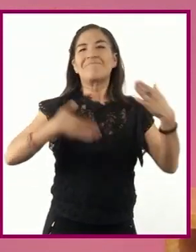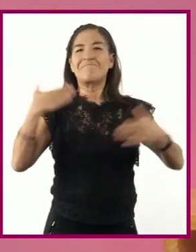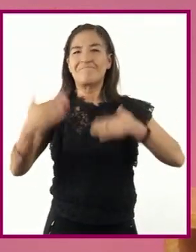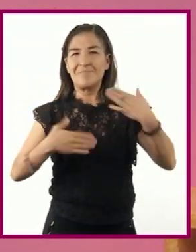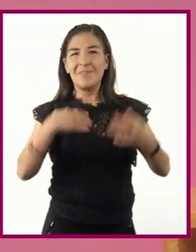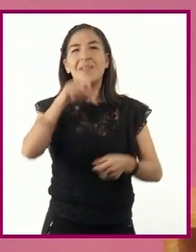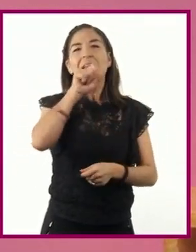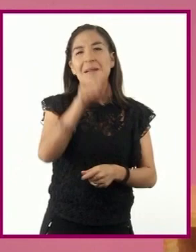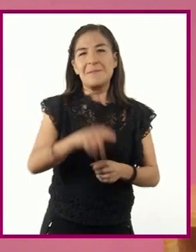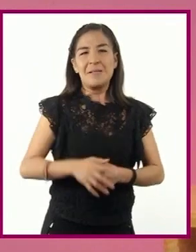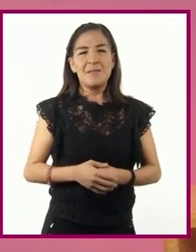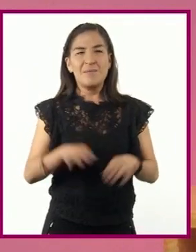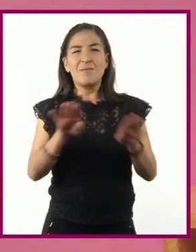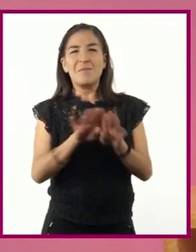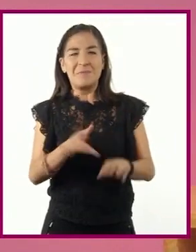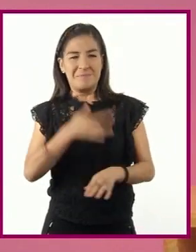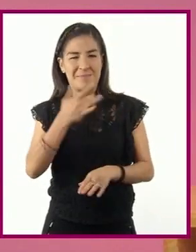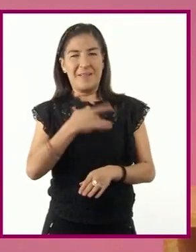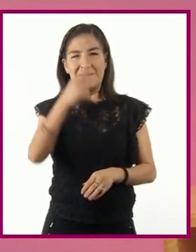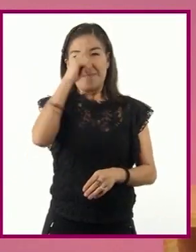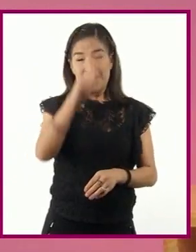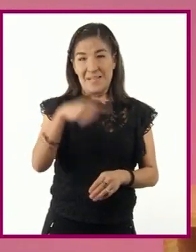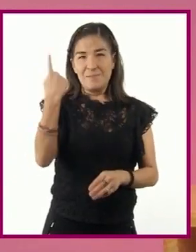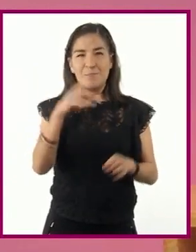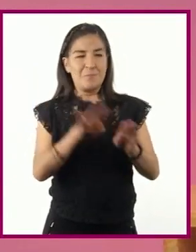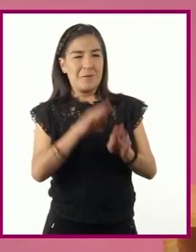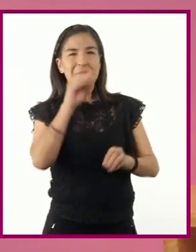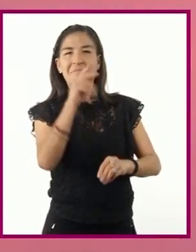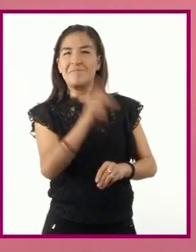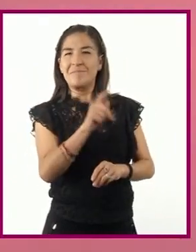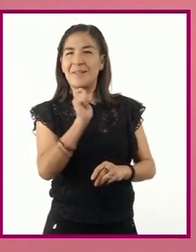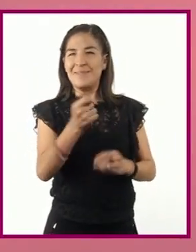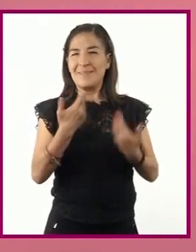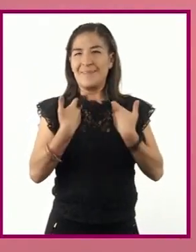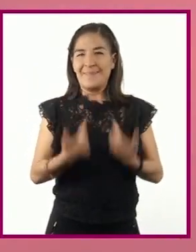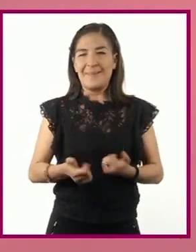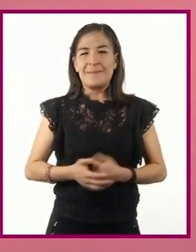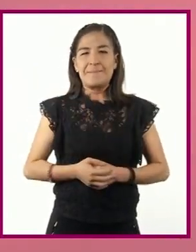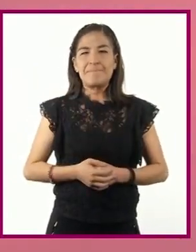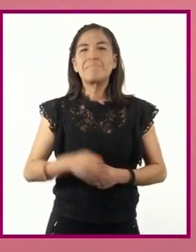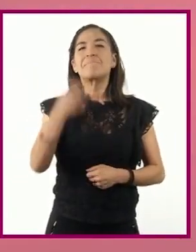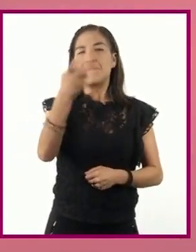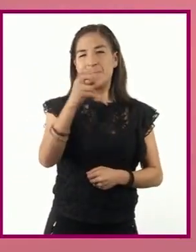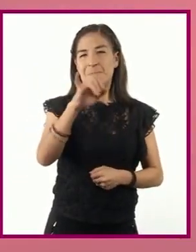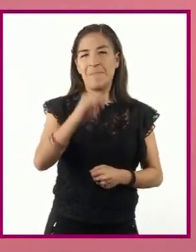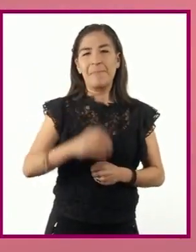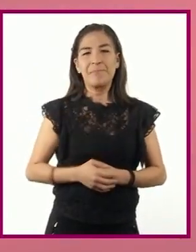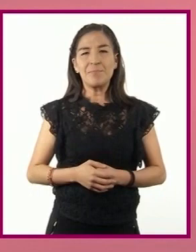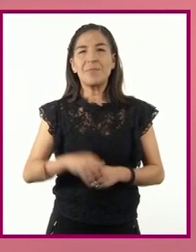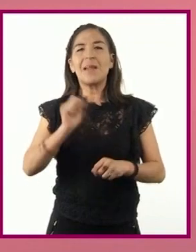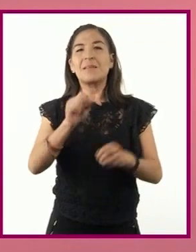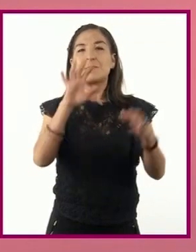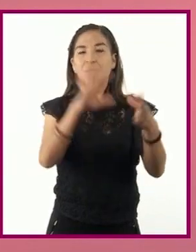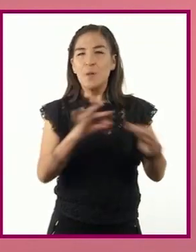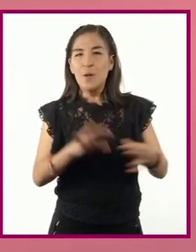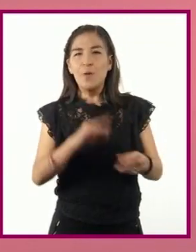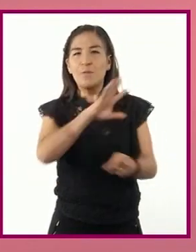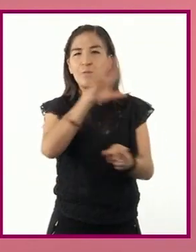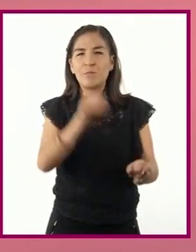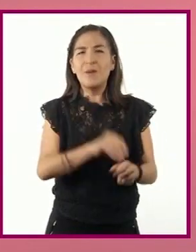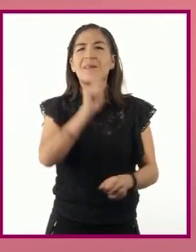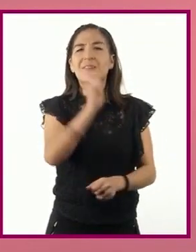además de sencilla y aparentemente fácil de entender. Así es, ya con todos estos